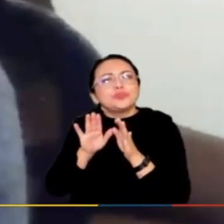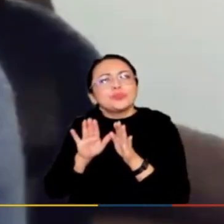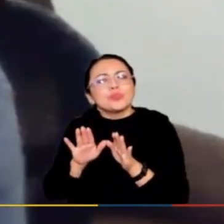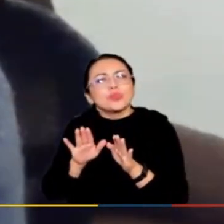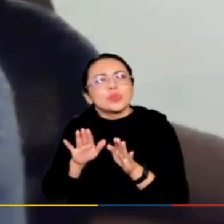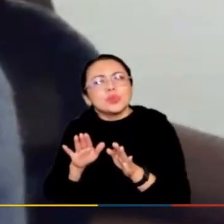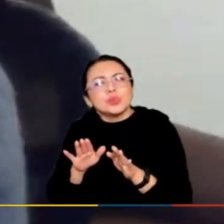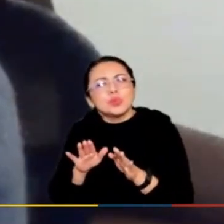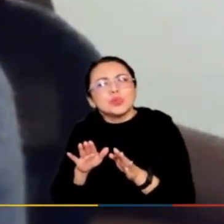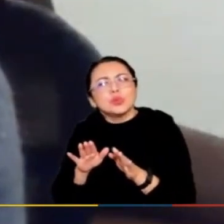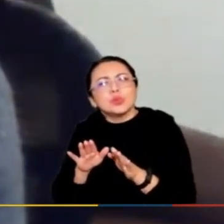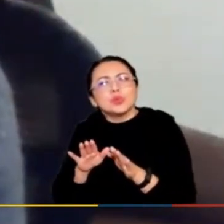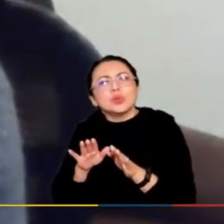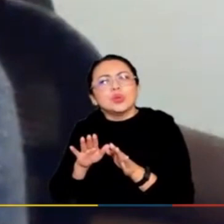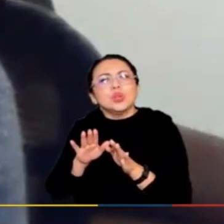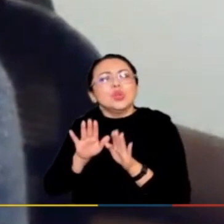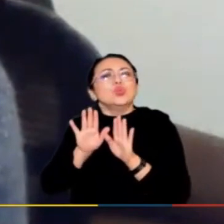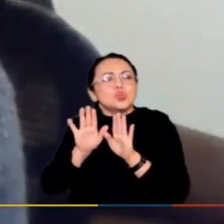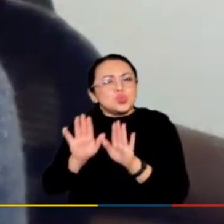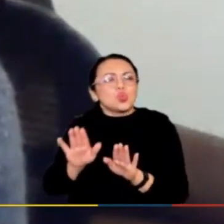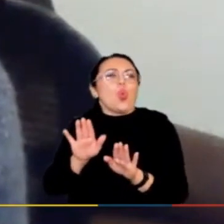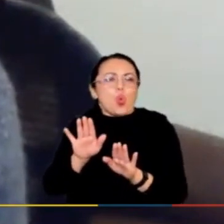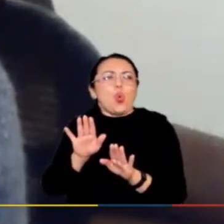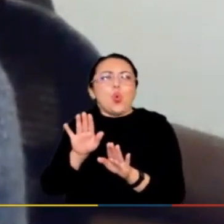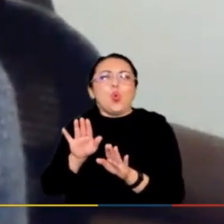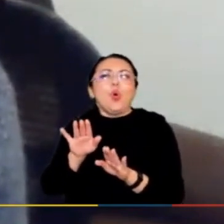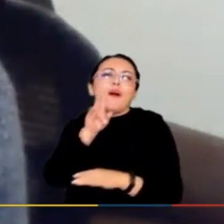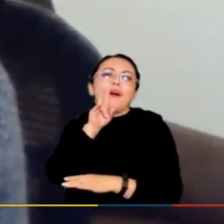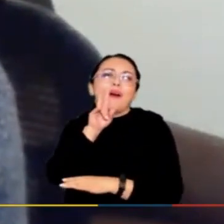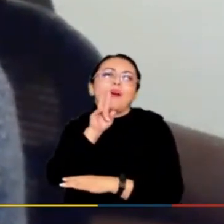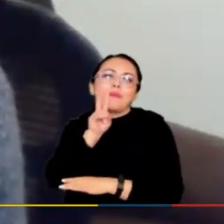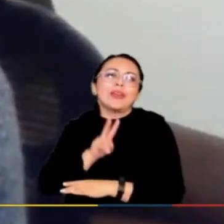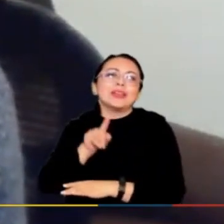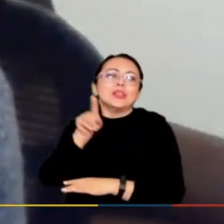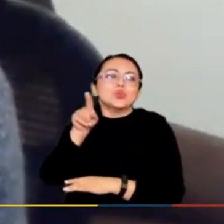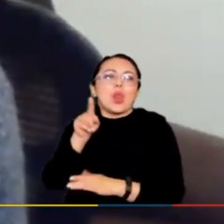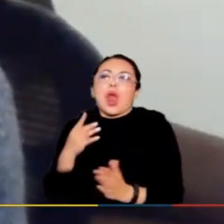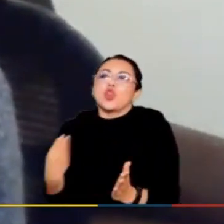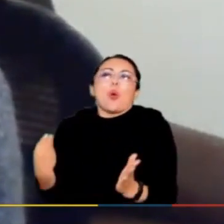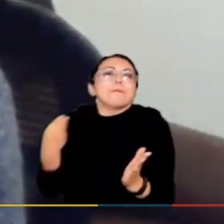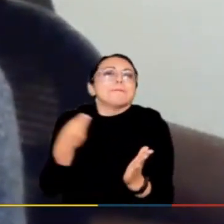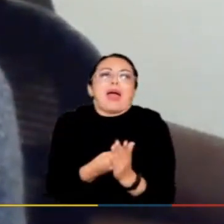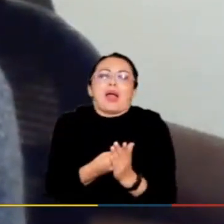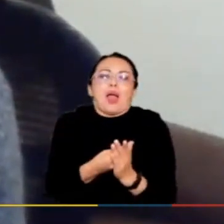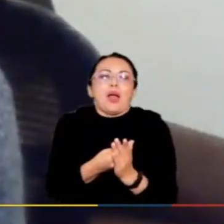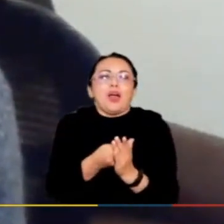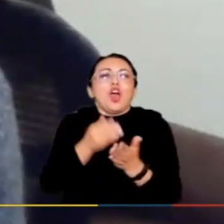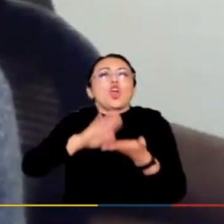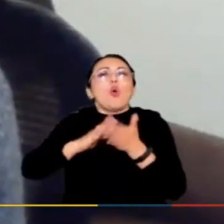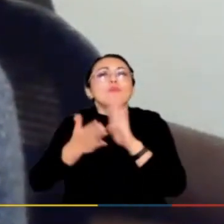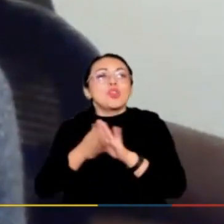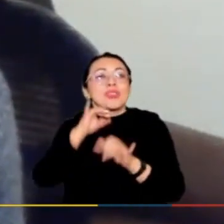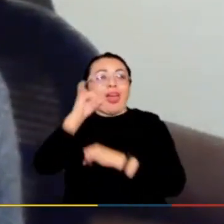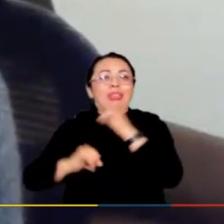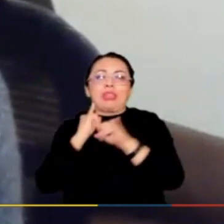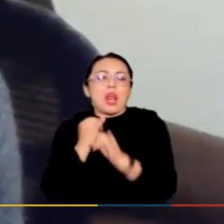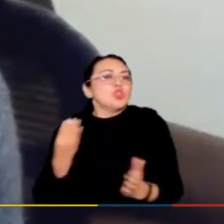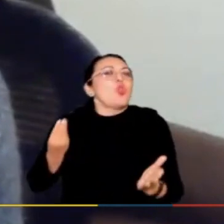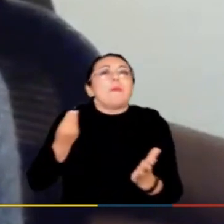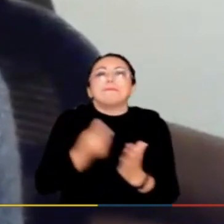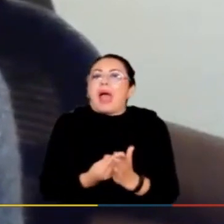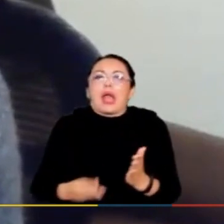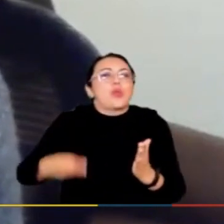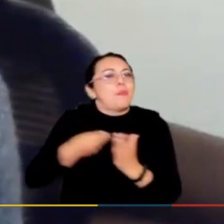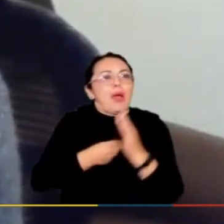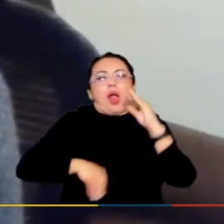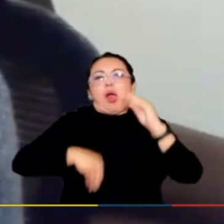convenio de la ADI, fundamentalmente porque Venezuela ha incumplido los pagos dentro de la comunidad internacional, no solamente en la comunidad internacional de pagos,